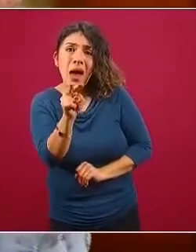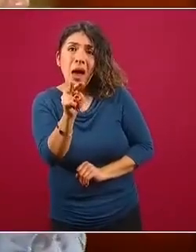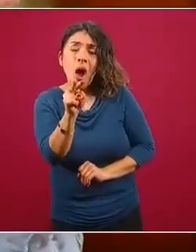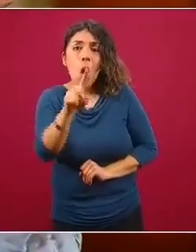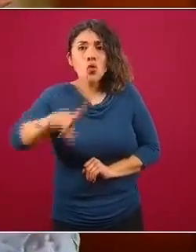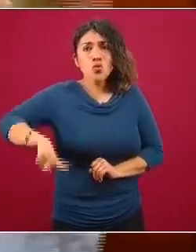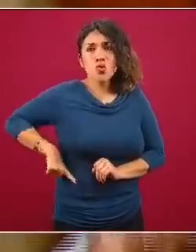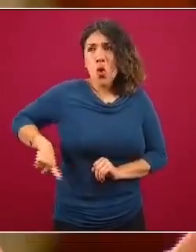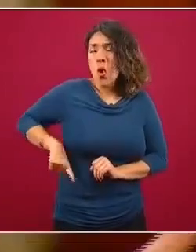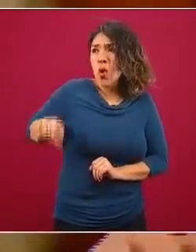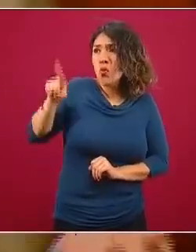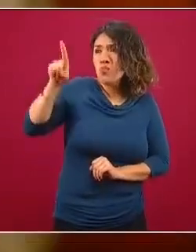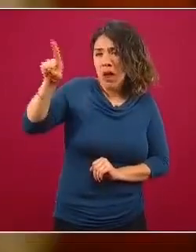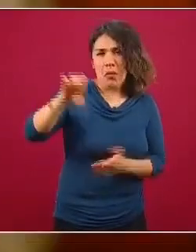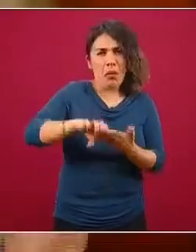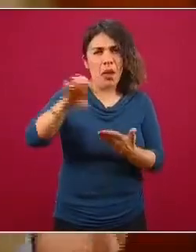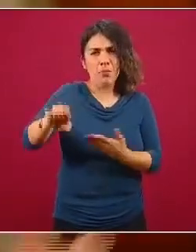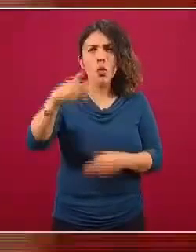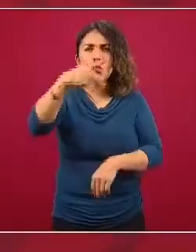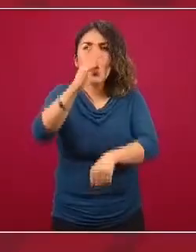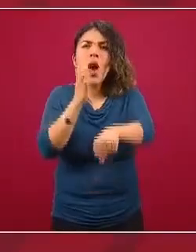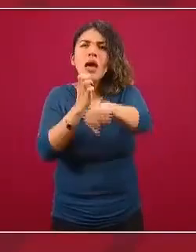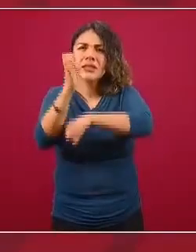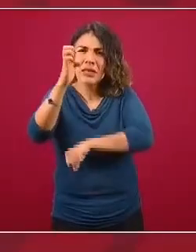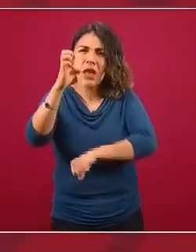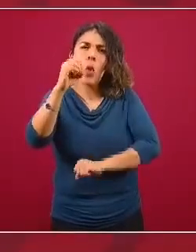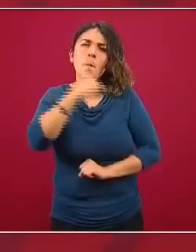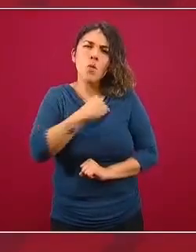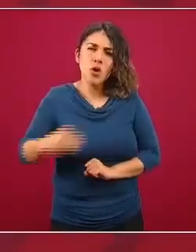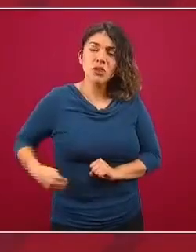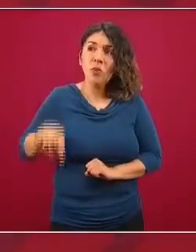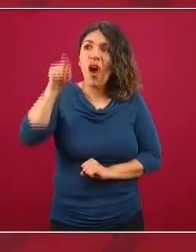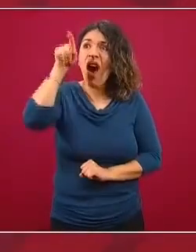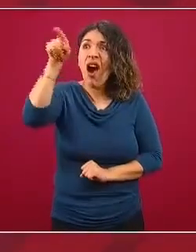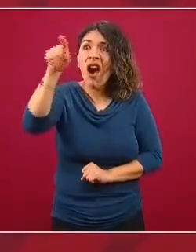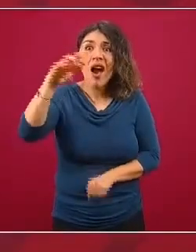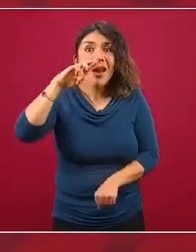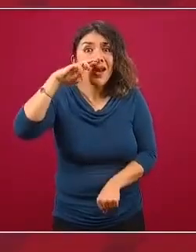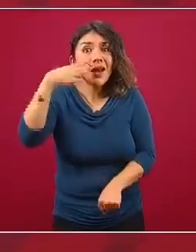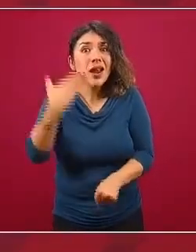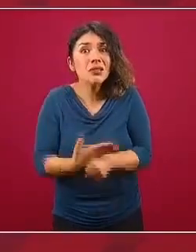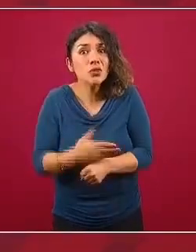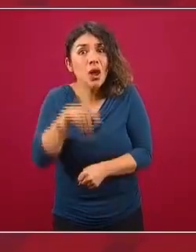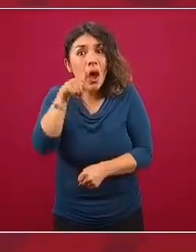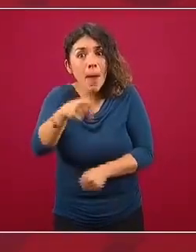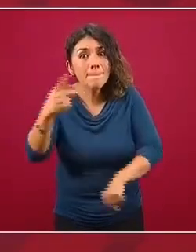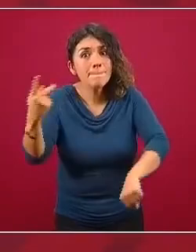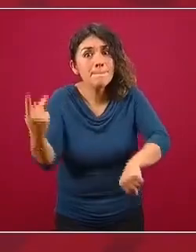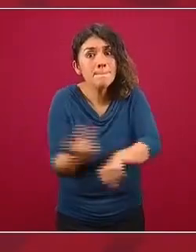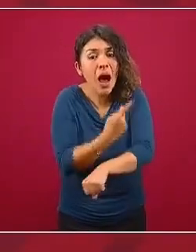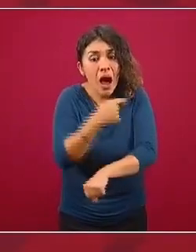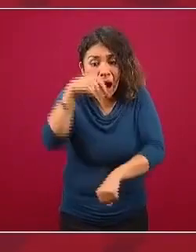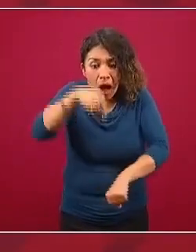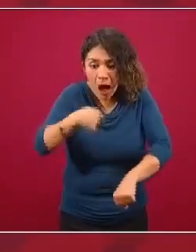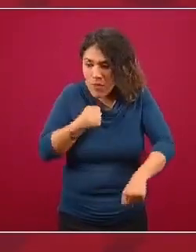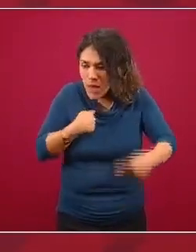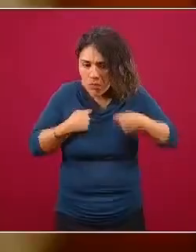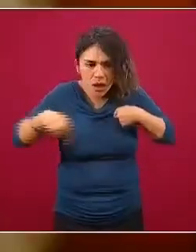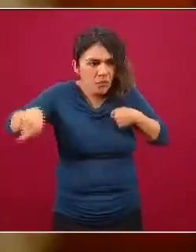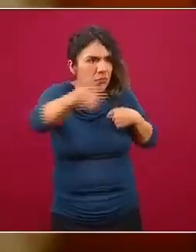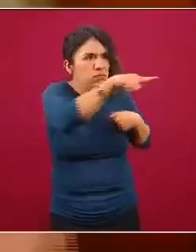a su gobierno, por ejemplo estatal o municipal, como el responsable único de lo que a usted y a usted y a usted le